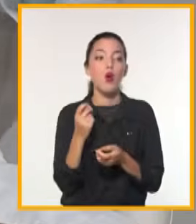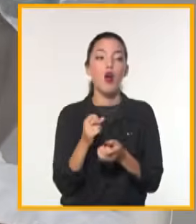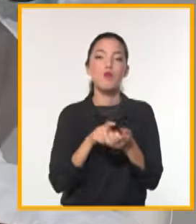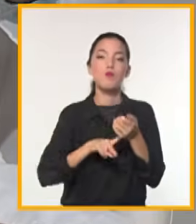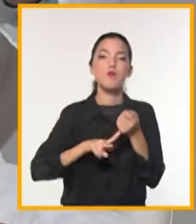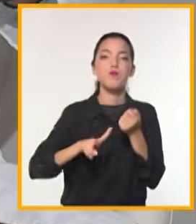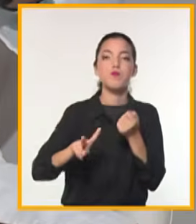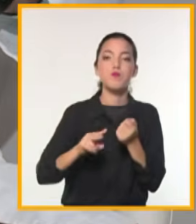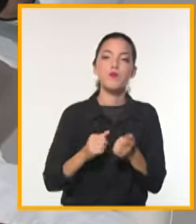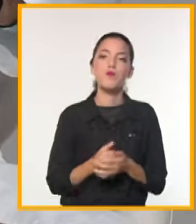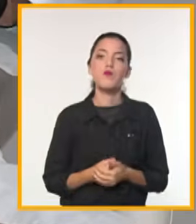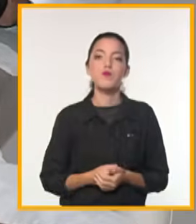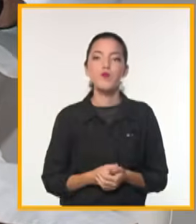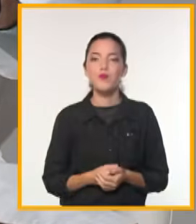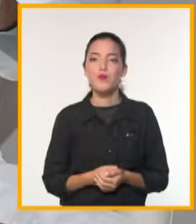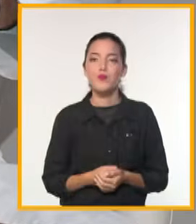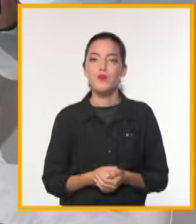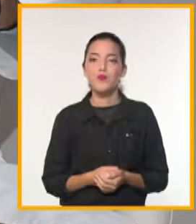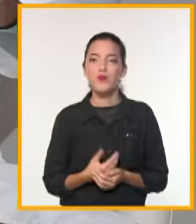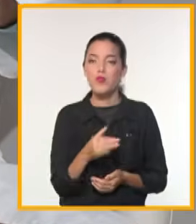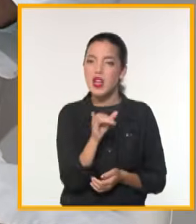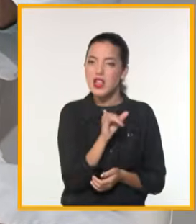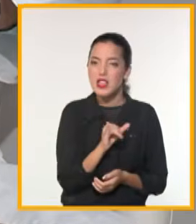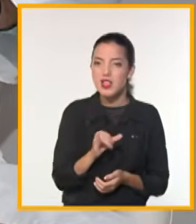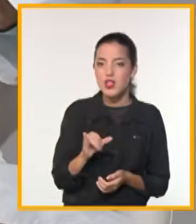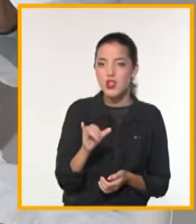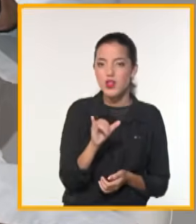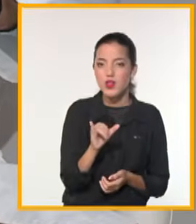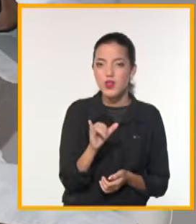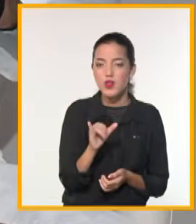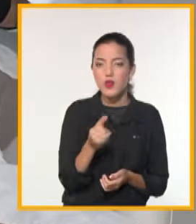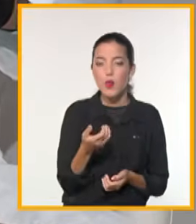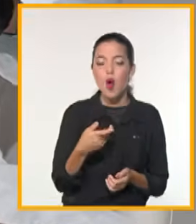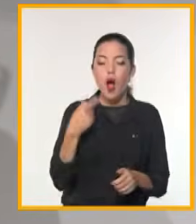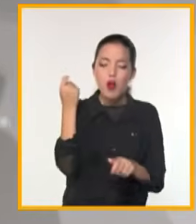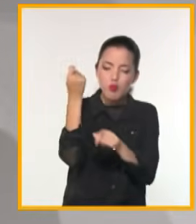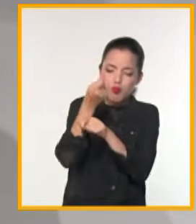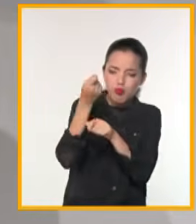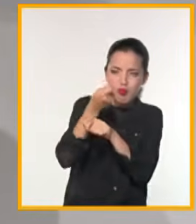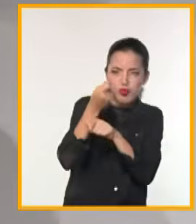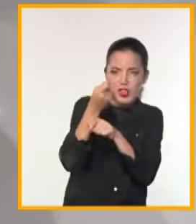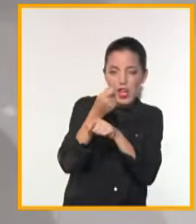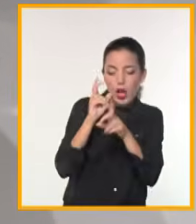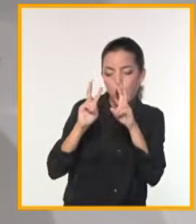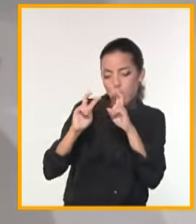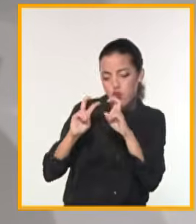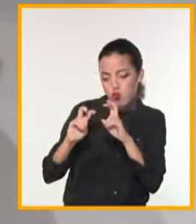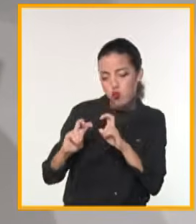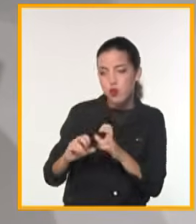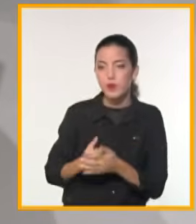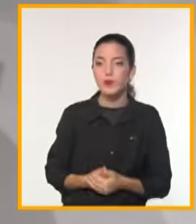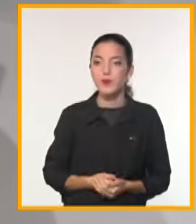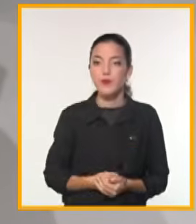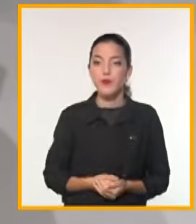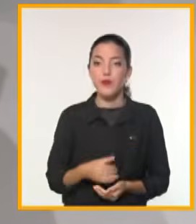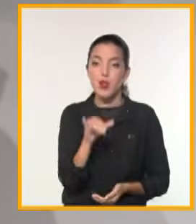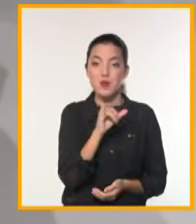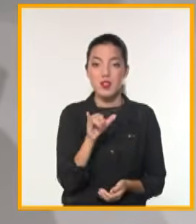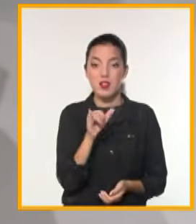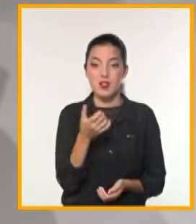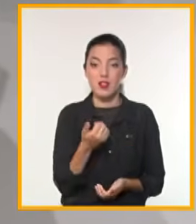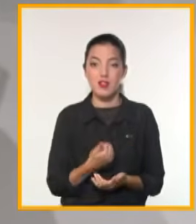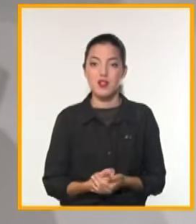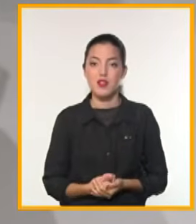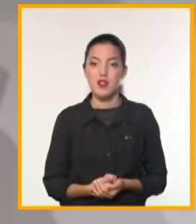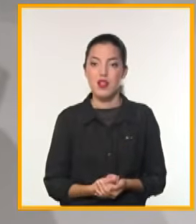que en todas las provincias enseñándola Es decir, a hacer el diagnóstico. según Lisette, Jorge es su orgullo, pero yo siento que Lisette